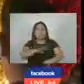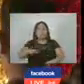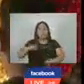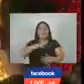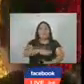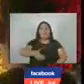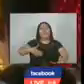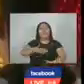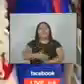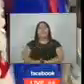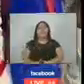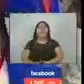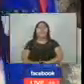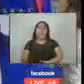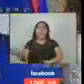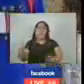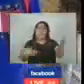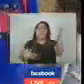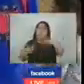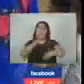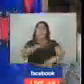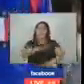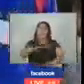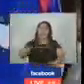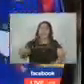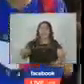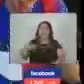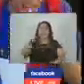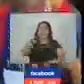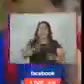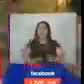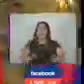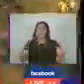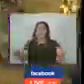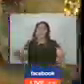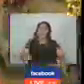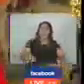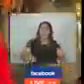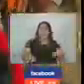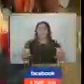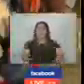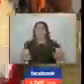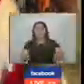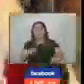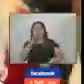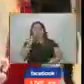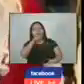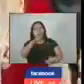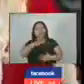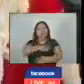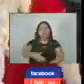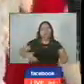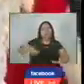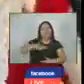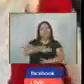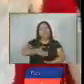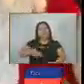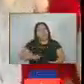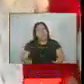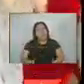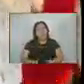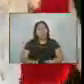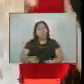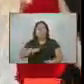Bueno, sí, invitamos pues a todas las familias que vengan con sus niños y vengan a disfrutar de esto que está muy bonito y que hay